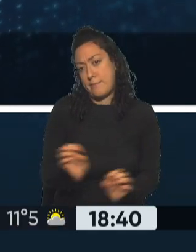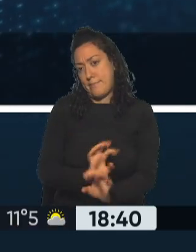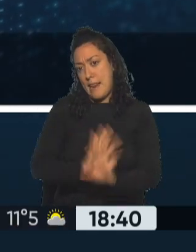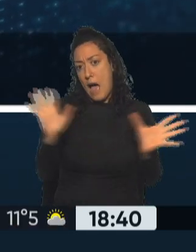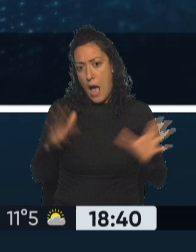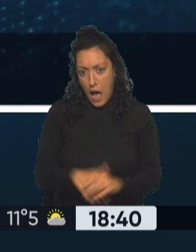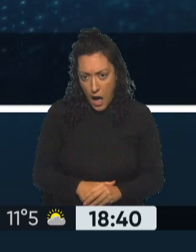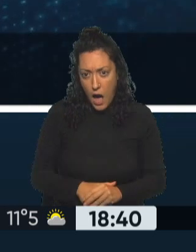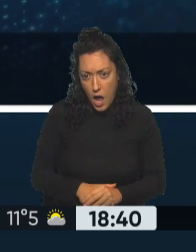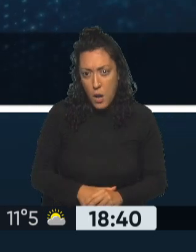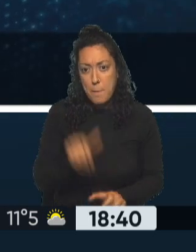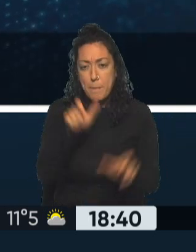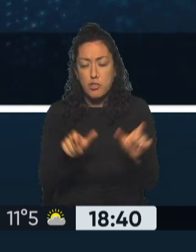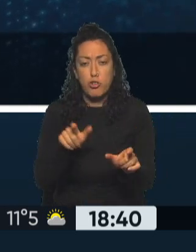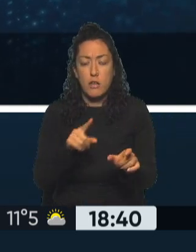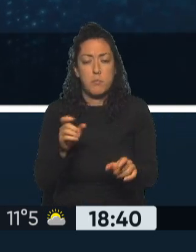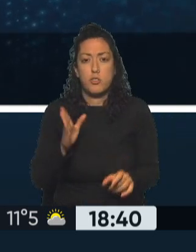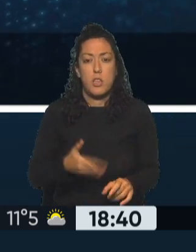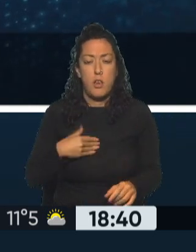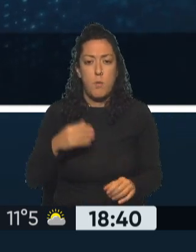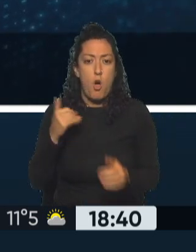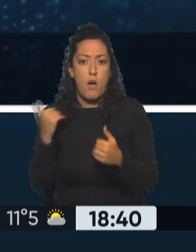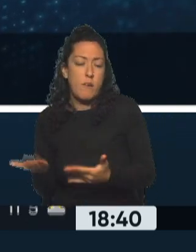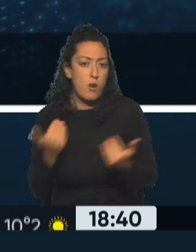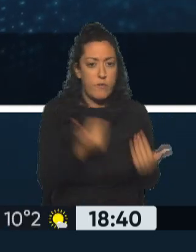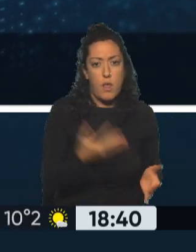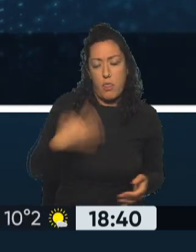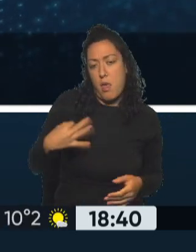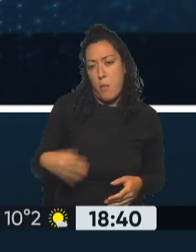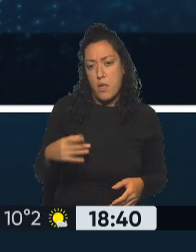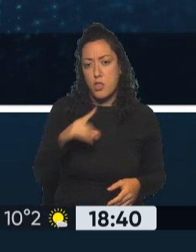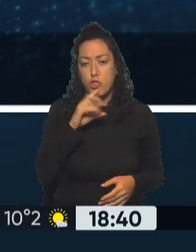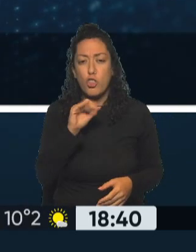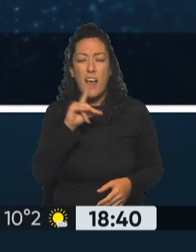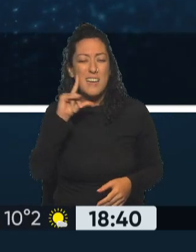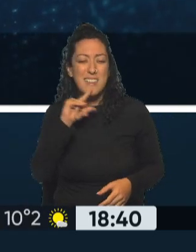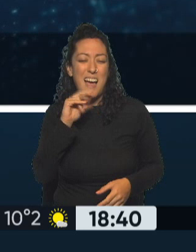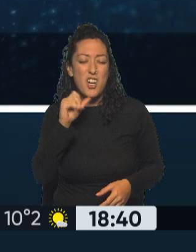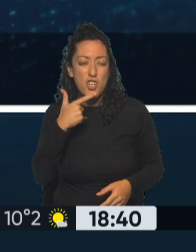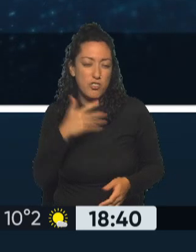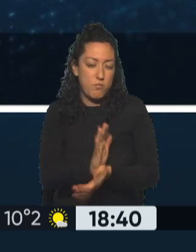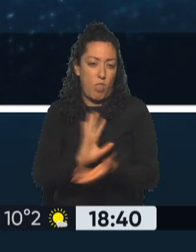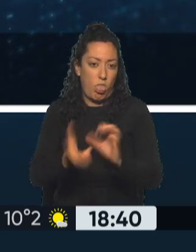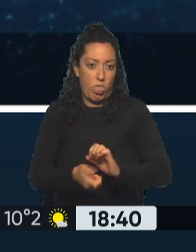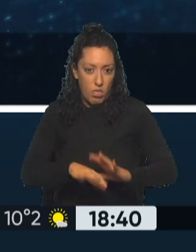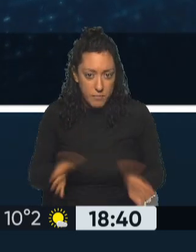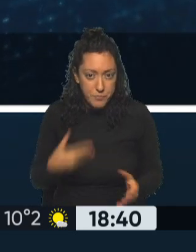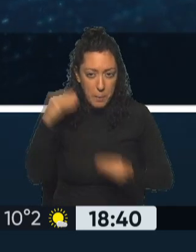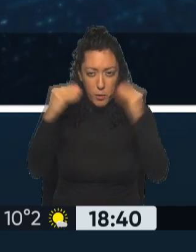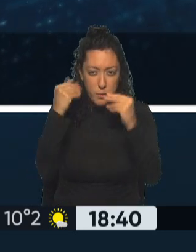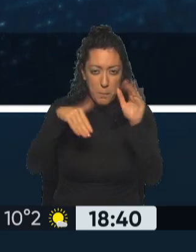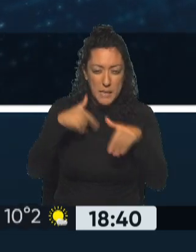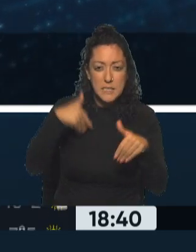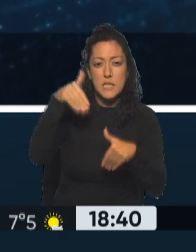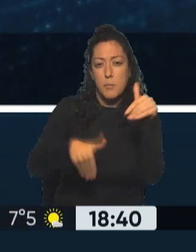porque también los totalitarios se valen de la democracia para poder acceder al poder, ¿no? Mi preocupación no pasa porque yo sea reelecto,